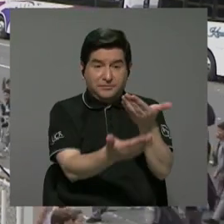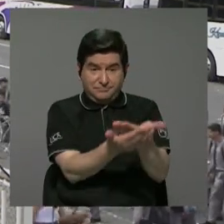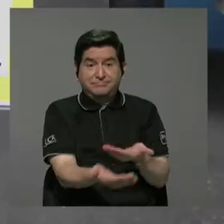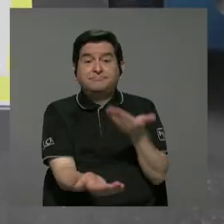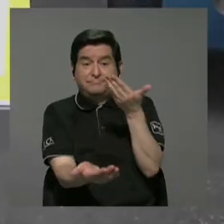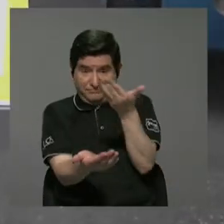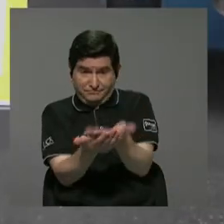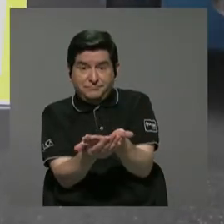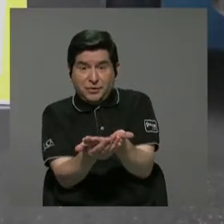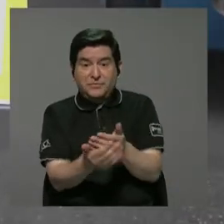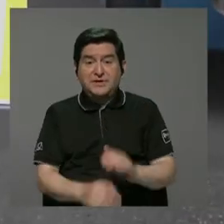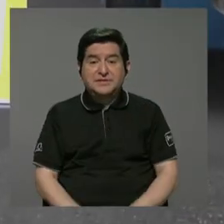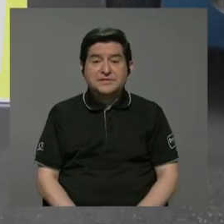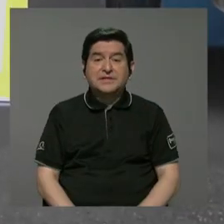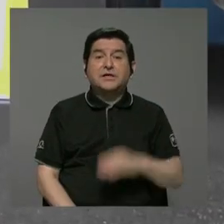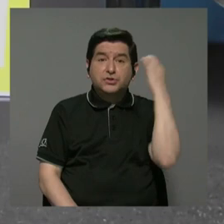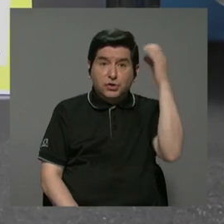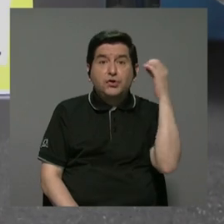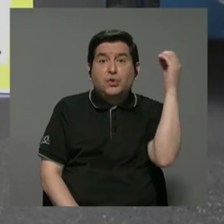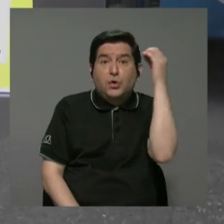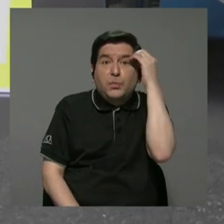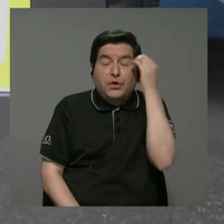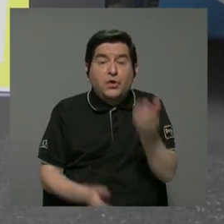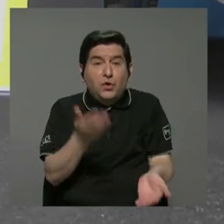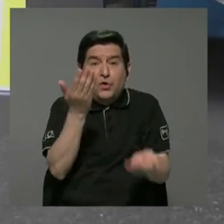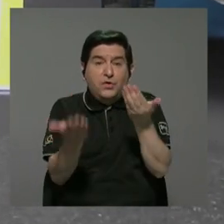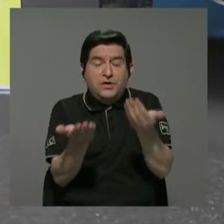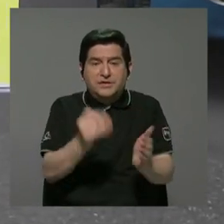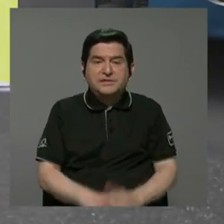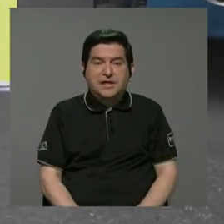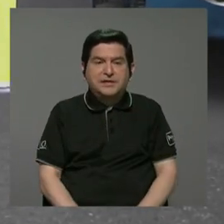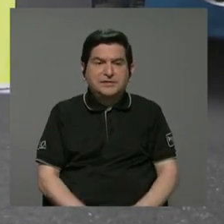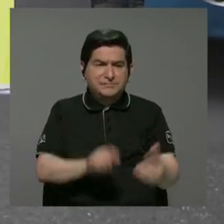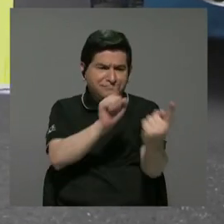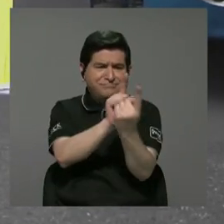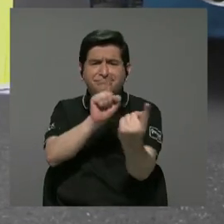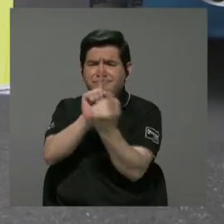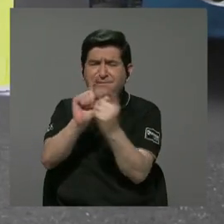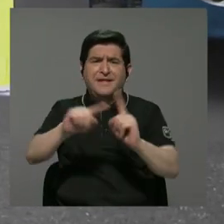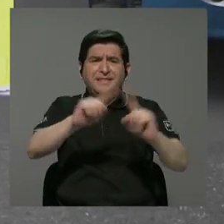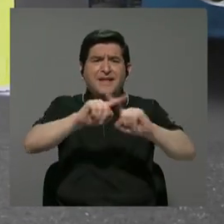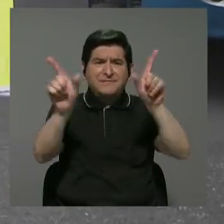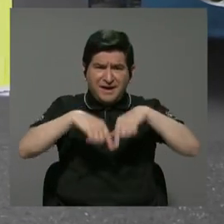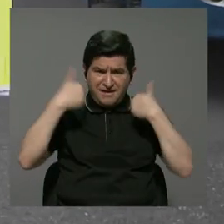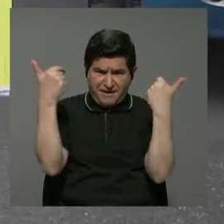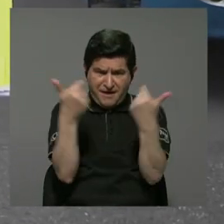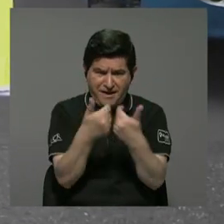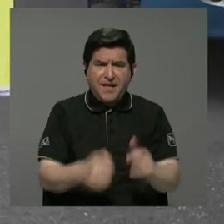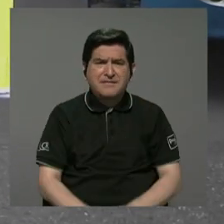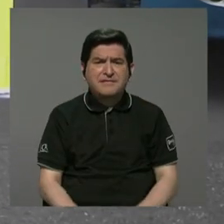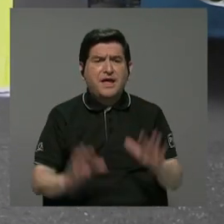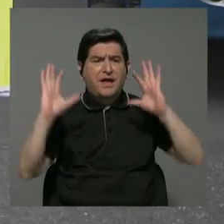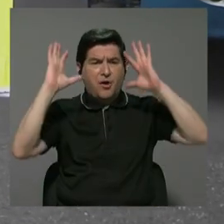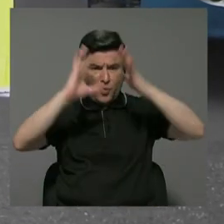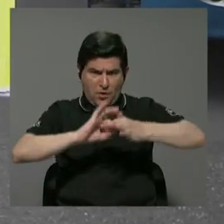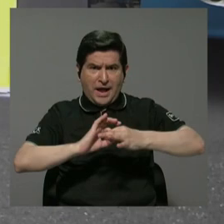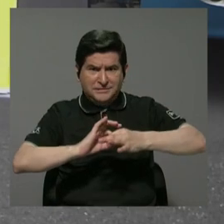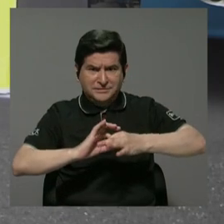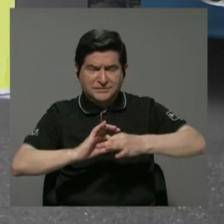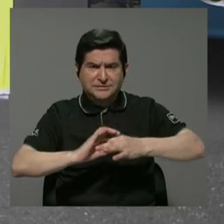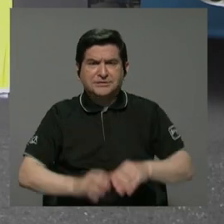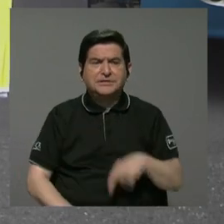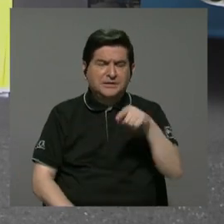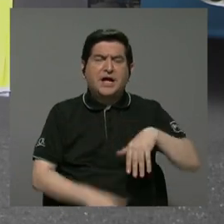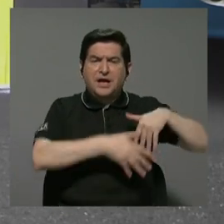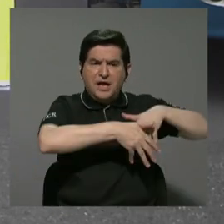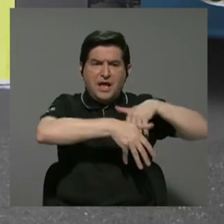digamos, de las opiniones, porque probablemente vamos a encontrar, ¿verdad?, más grupos que se vayan a unir a